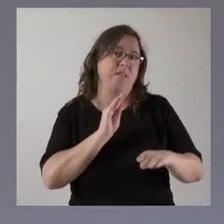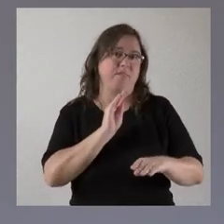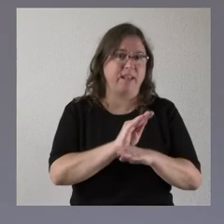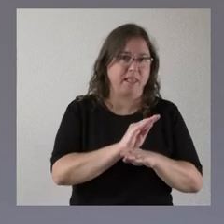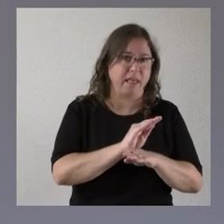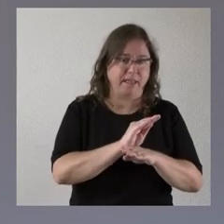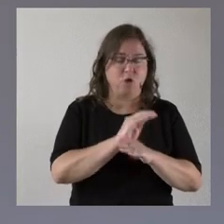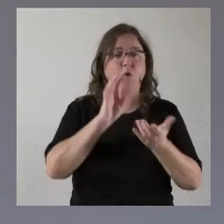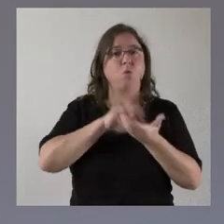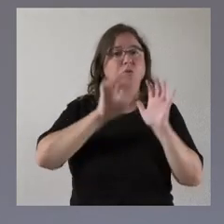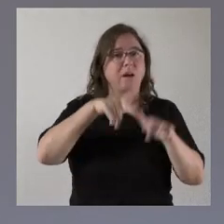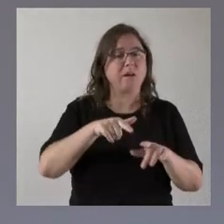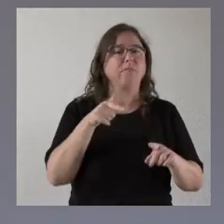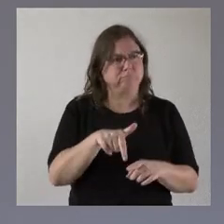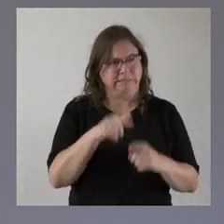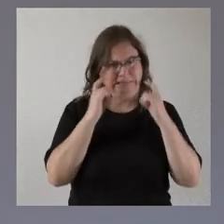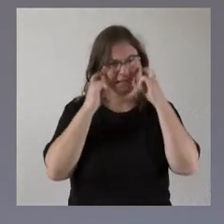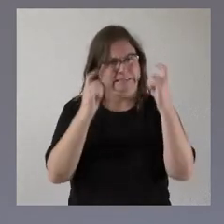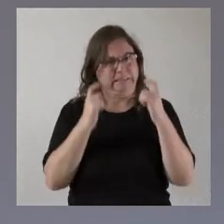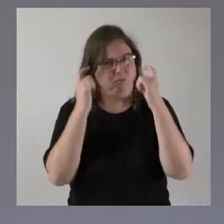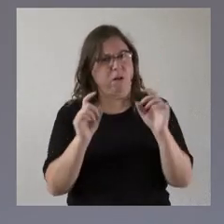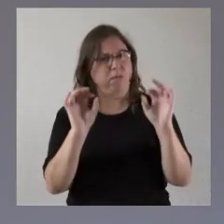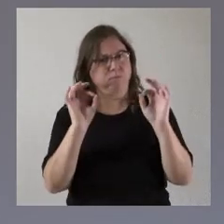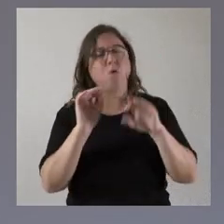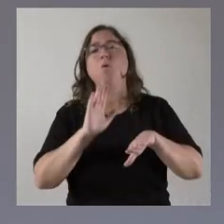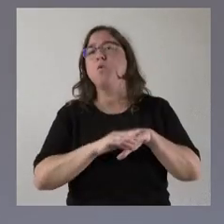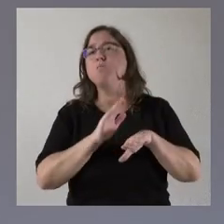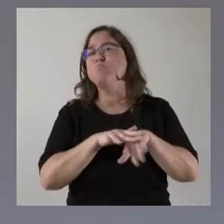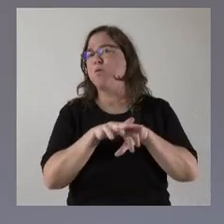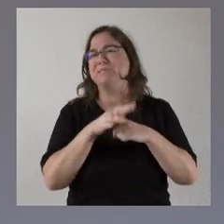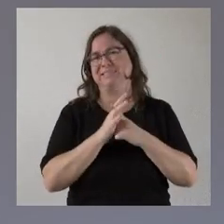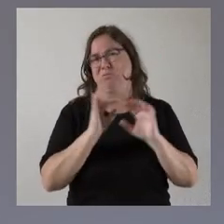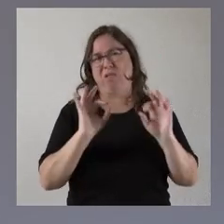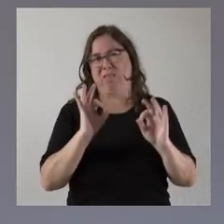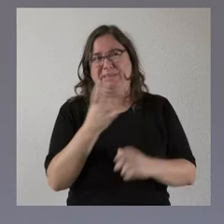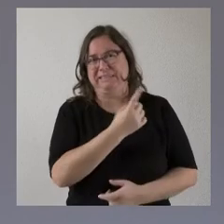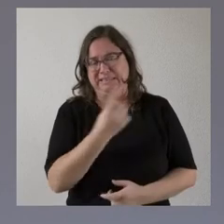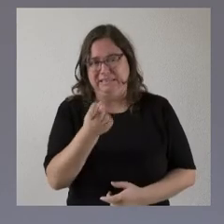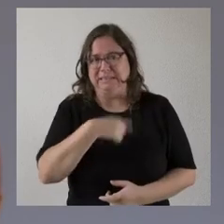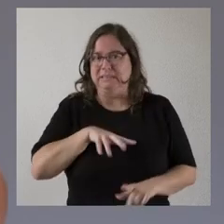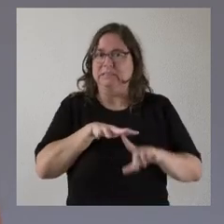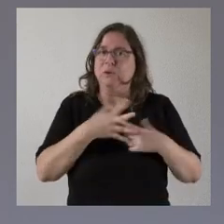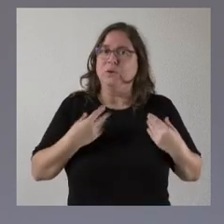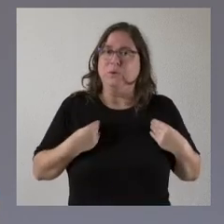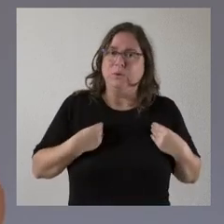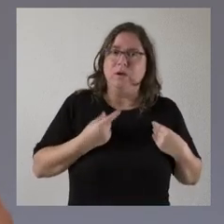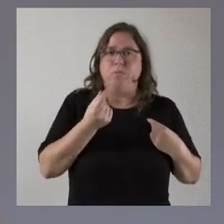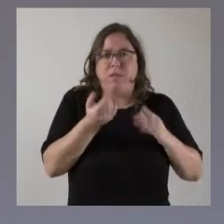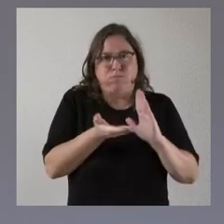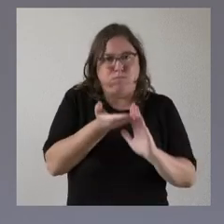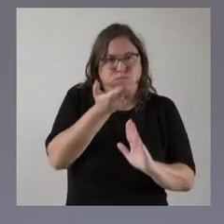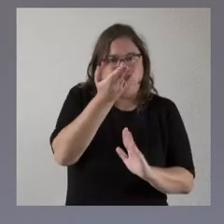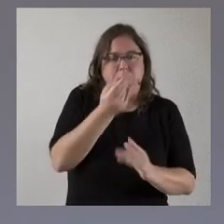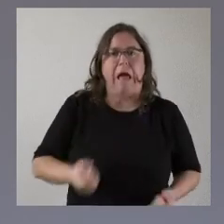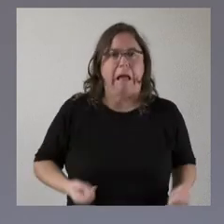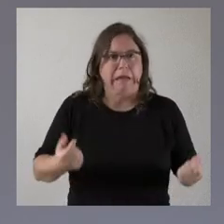de Castilla y león este año se ha hecho un esfuerzo especial debido a las circunstancias que estábamos viviendo la infracción el aumento